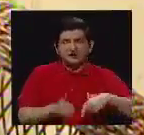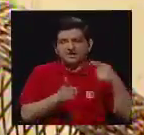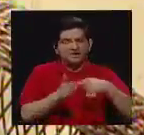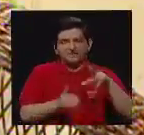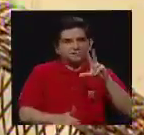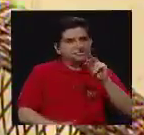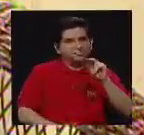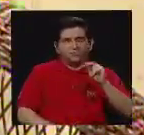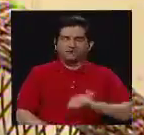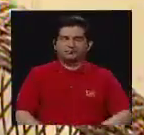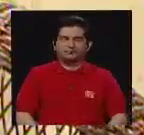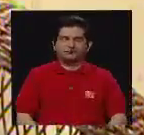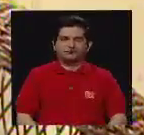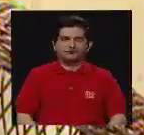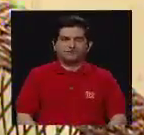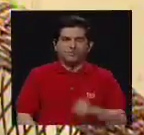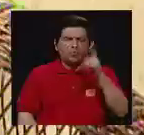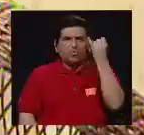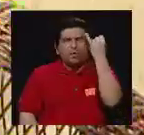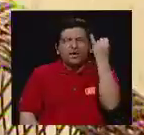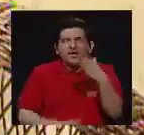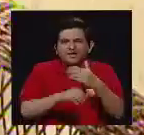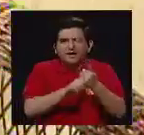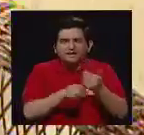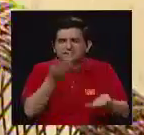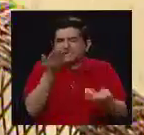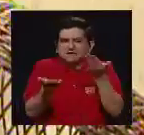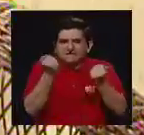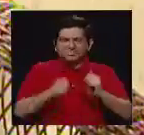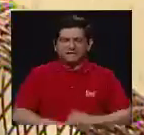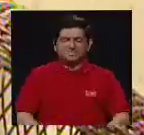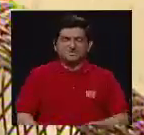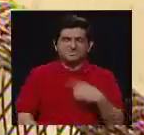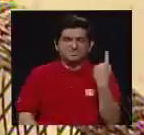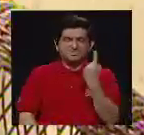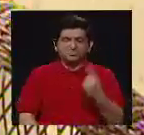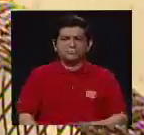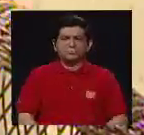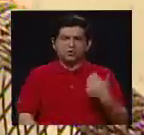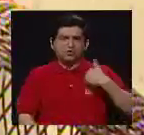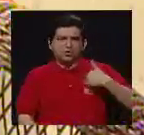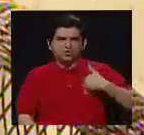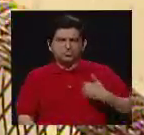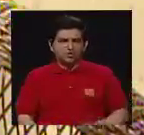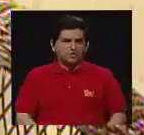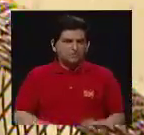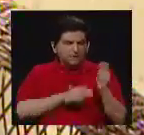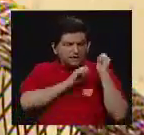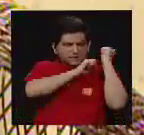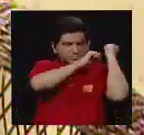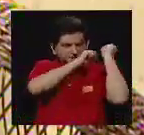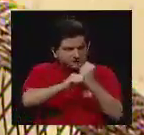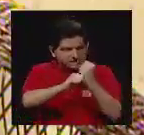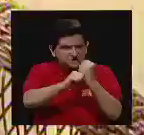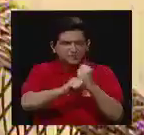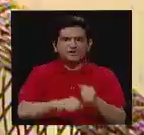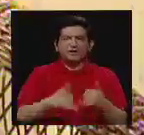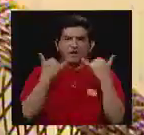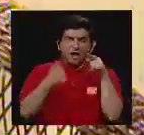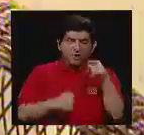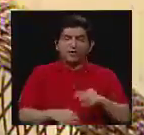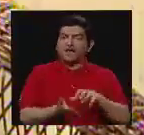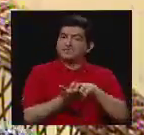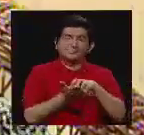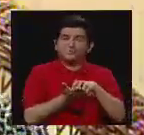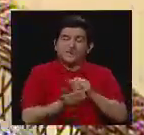no válidas. Por ejemplo, una conjetura que se hacía era que solo casaban los varones. Y